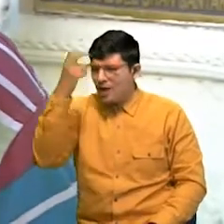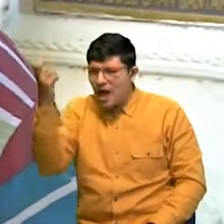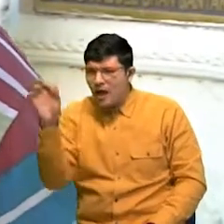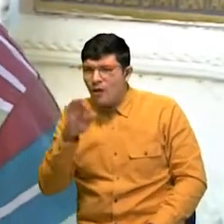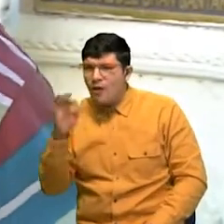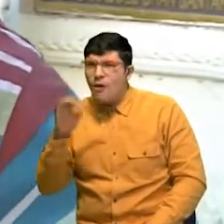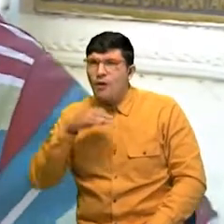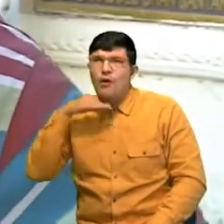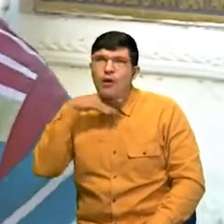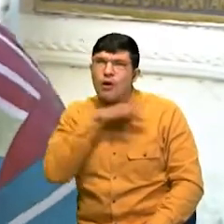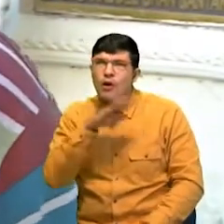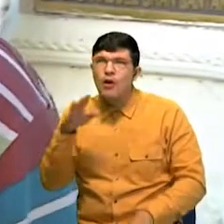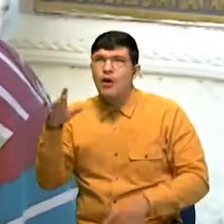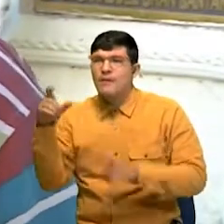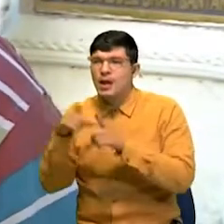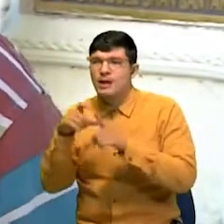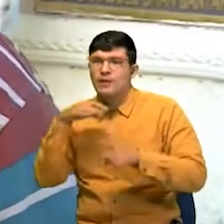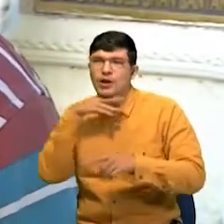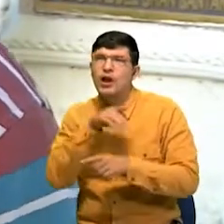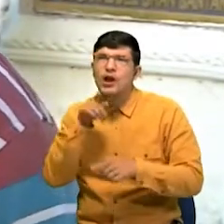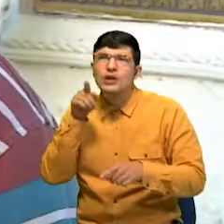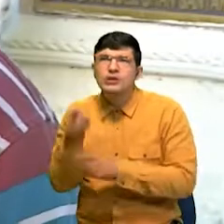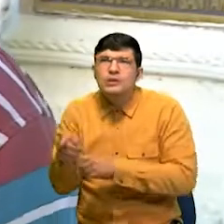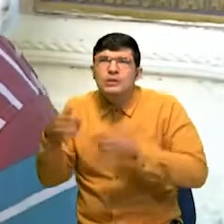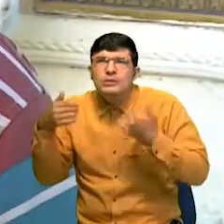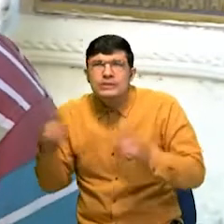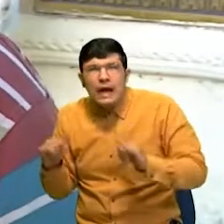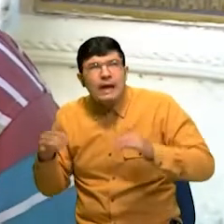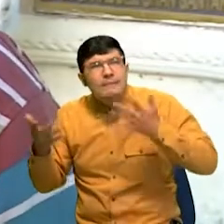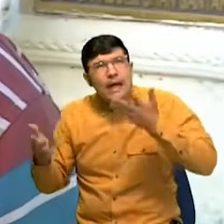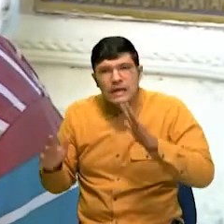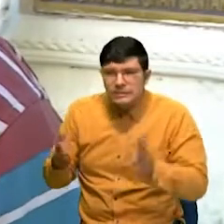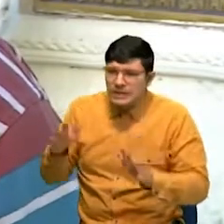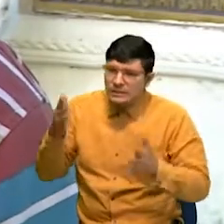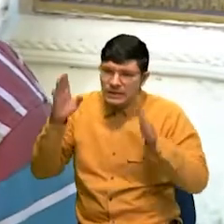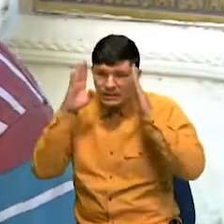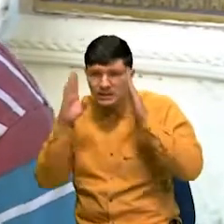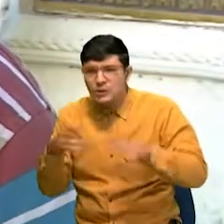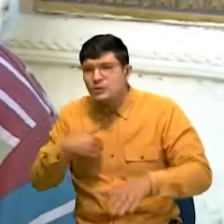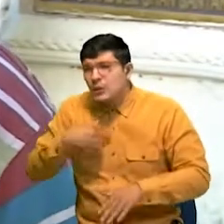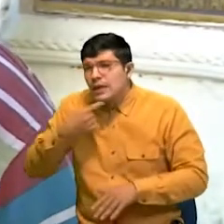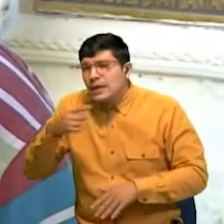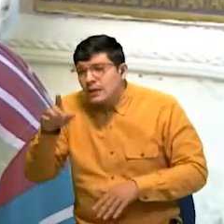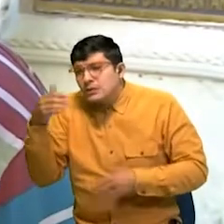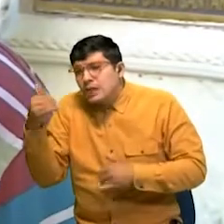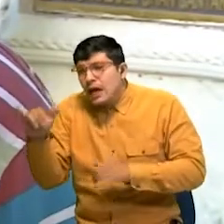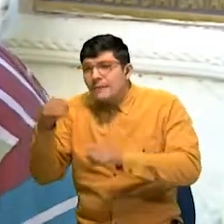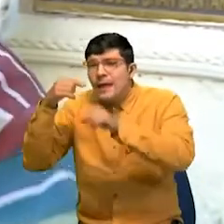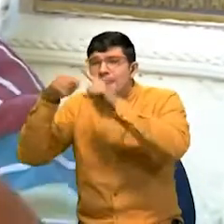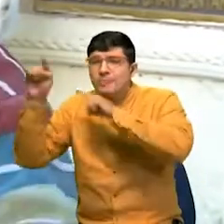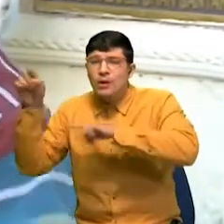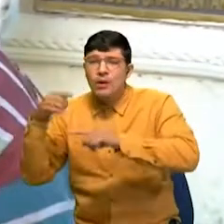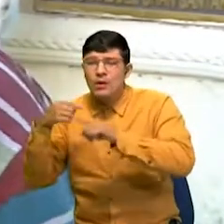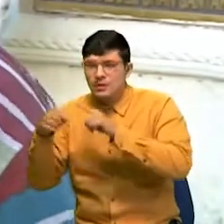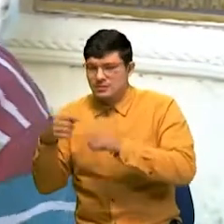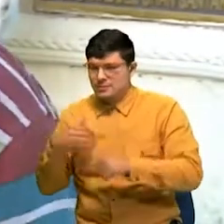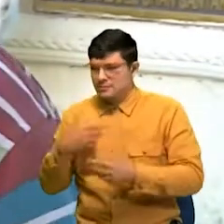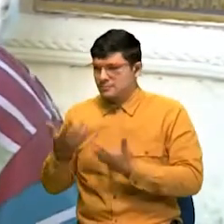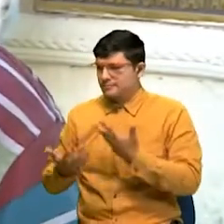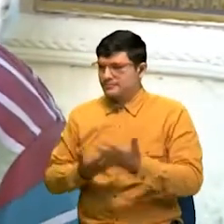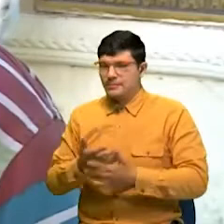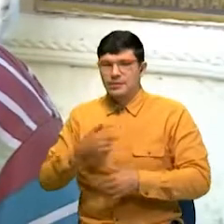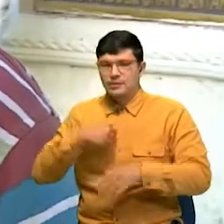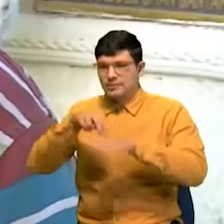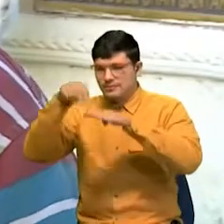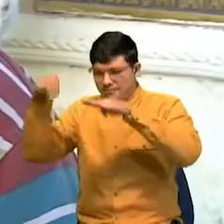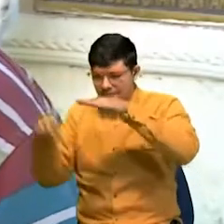al lugar 28 no madre y entonces ya como que le ponen pero yo ya le mandó el corrija mande el correo y me baje al otro